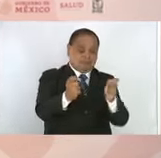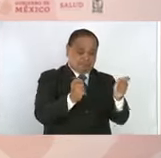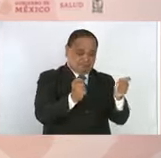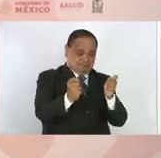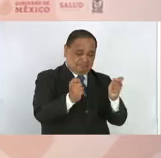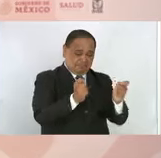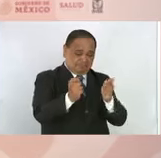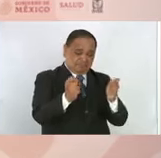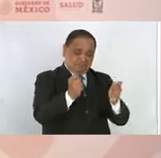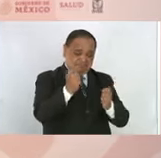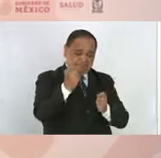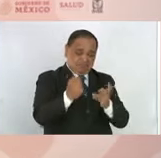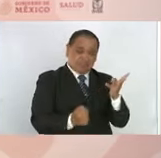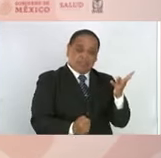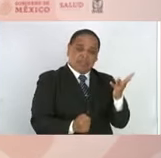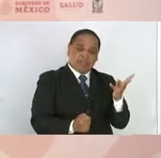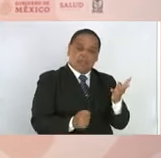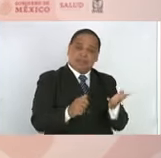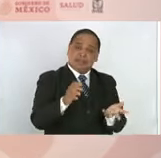se entregaron